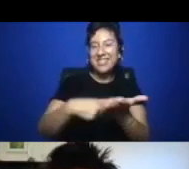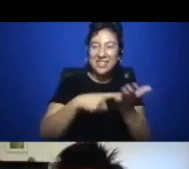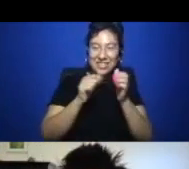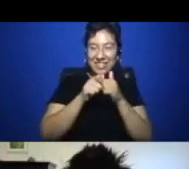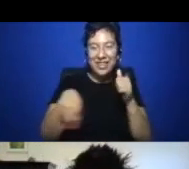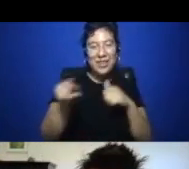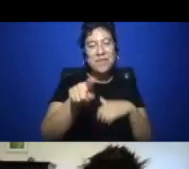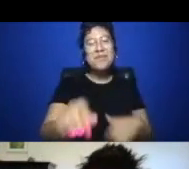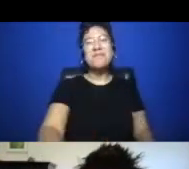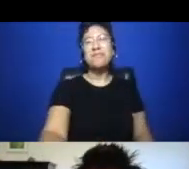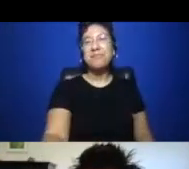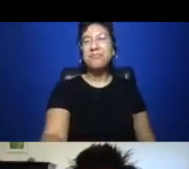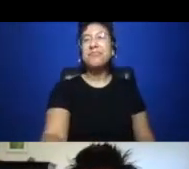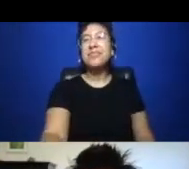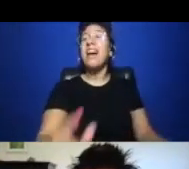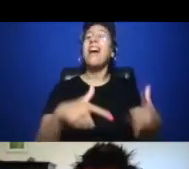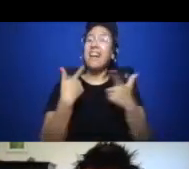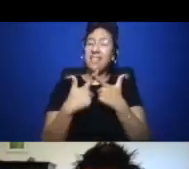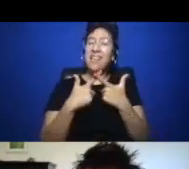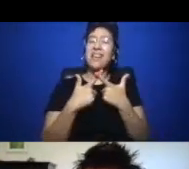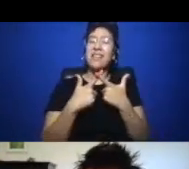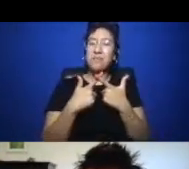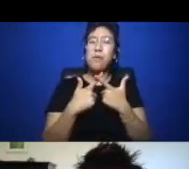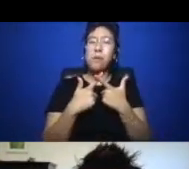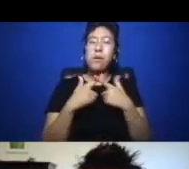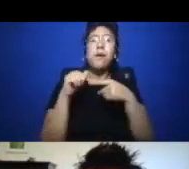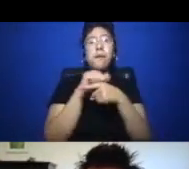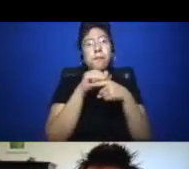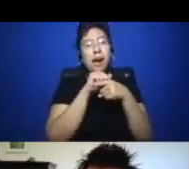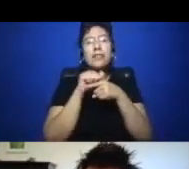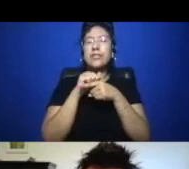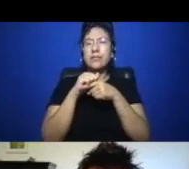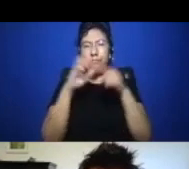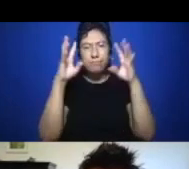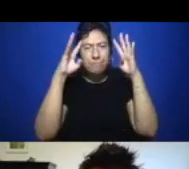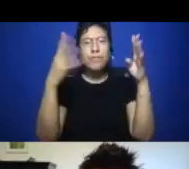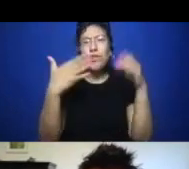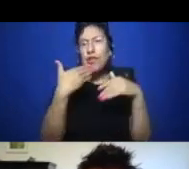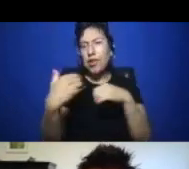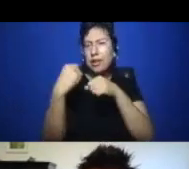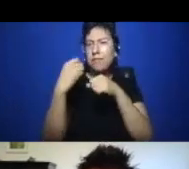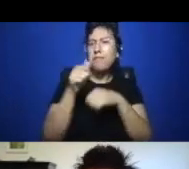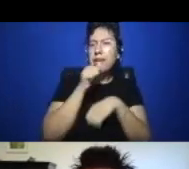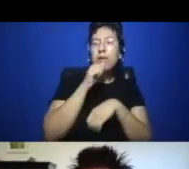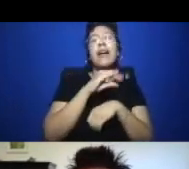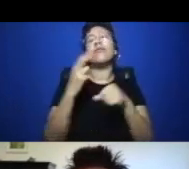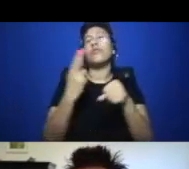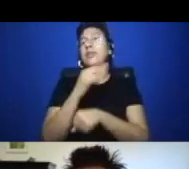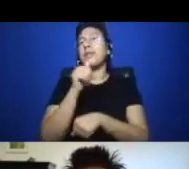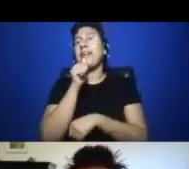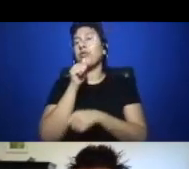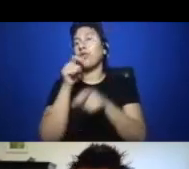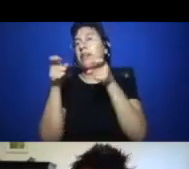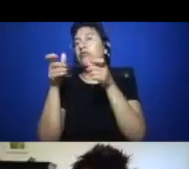como compartir cosas divertidas y vamos a practicar hacer buenas contraseñas y utilizar